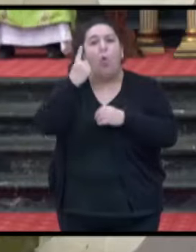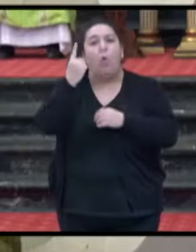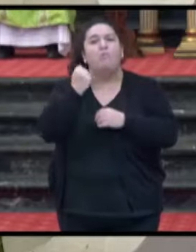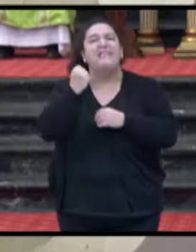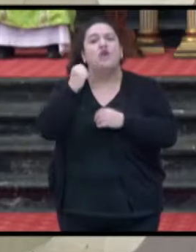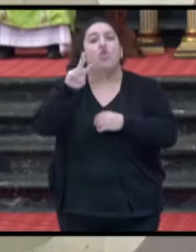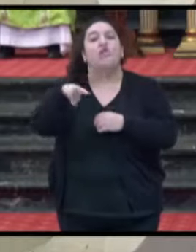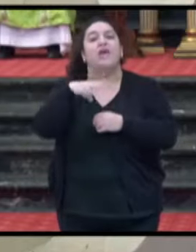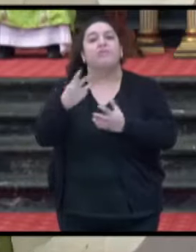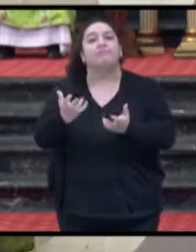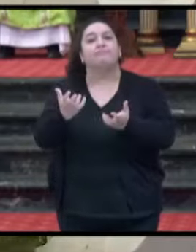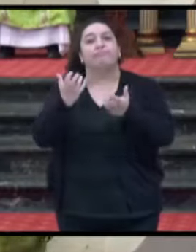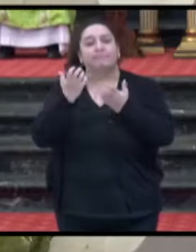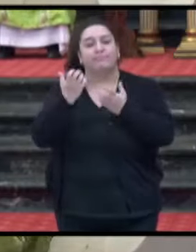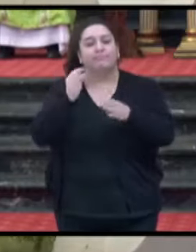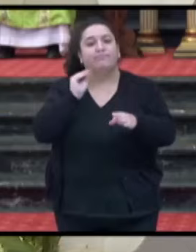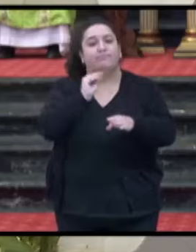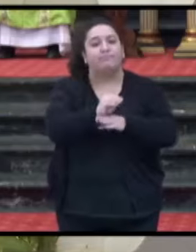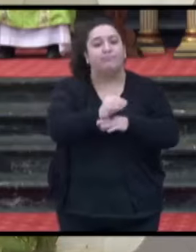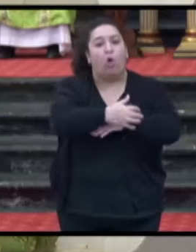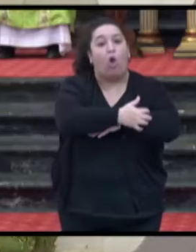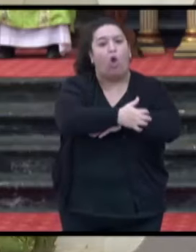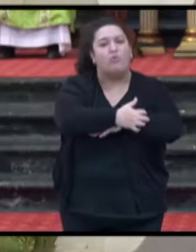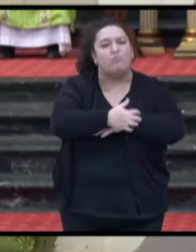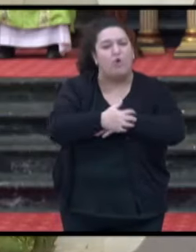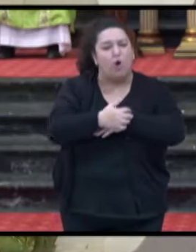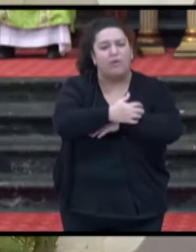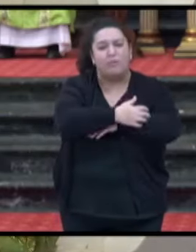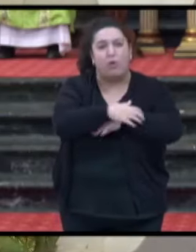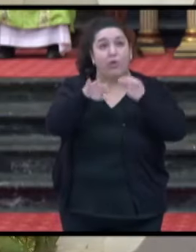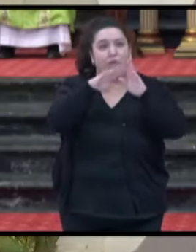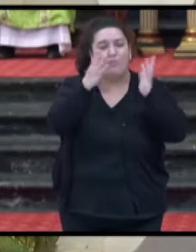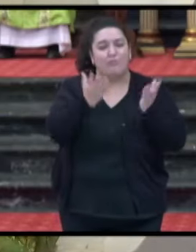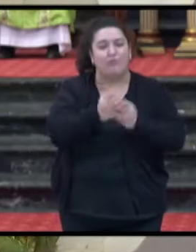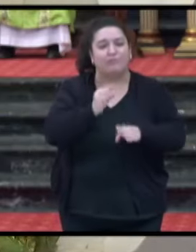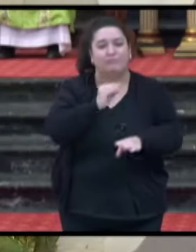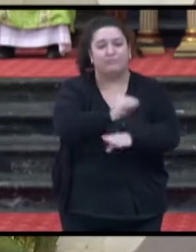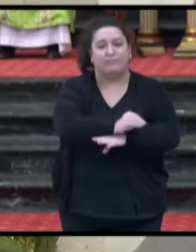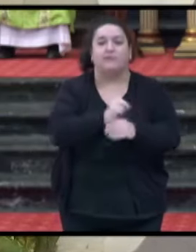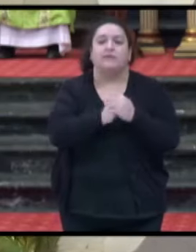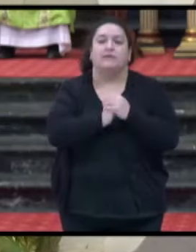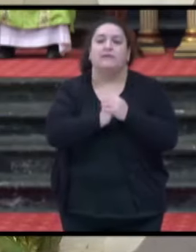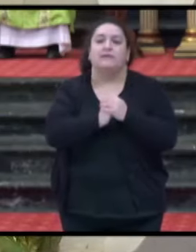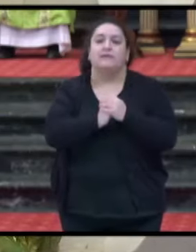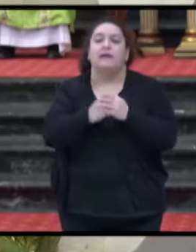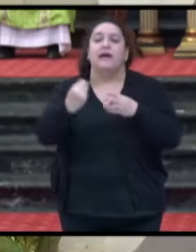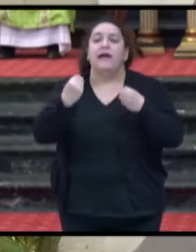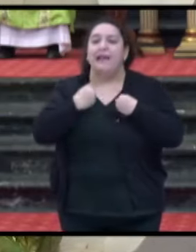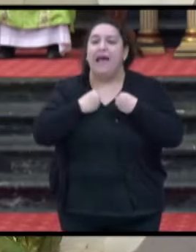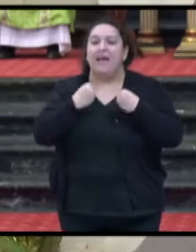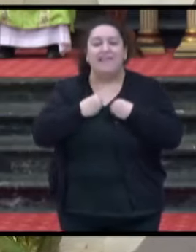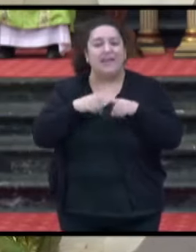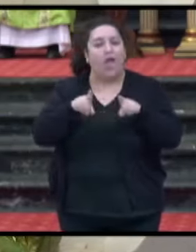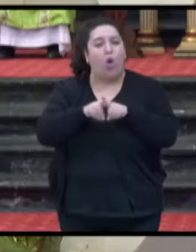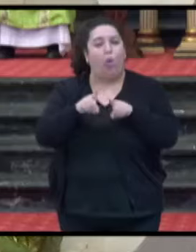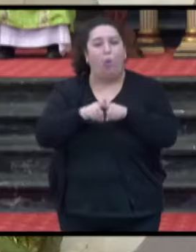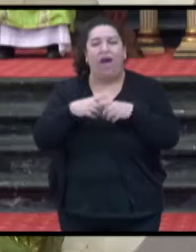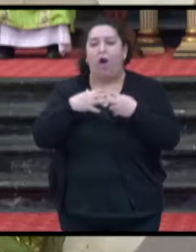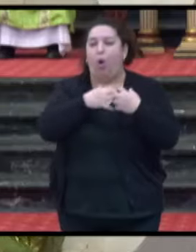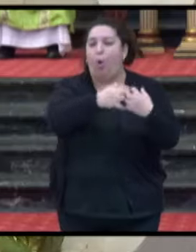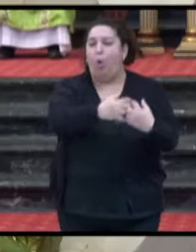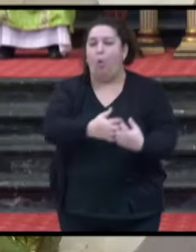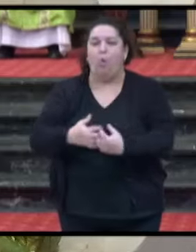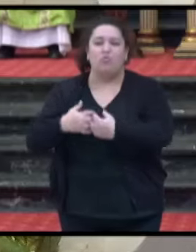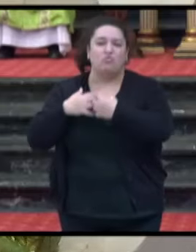euros para los pobres más pobres de la tierra la vida es un combate es una